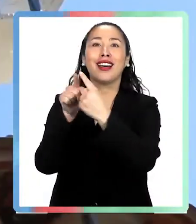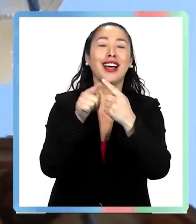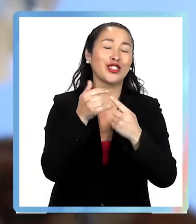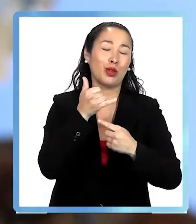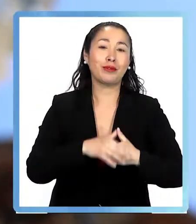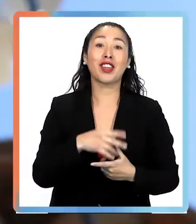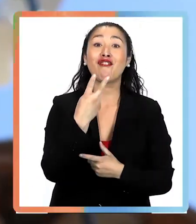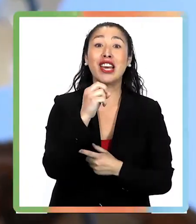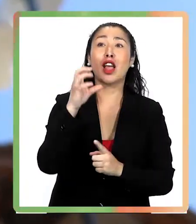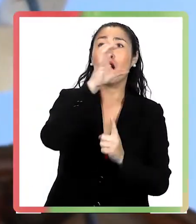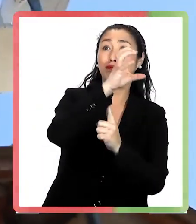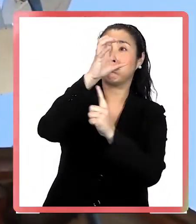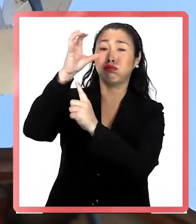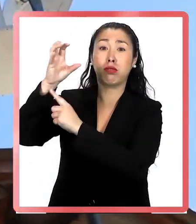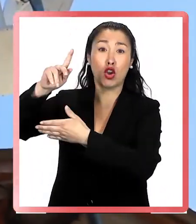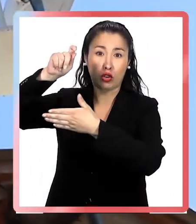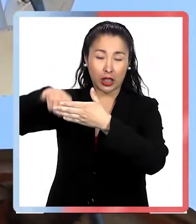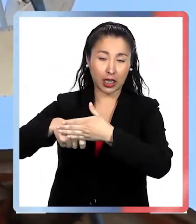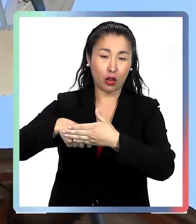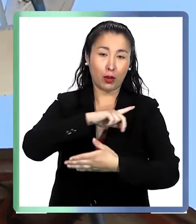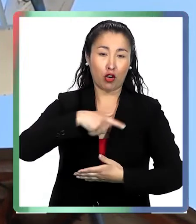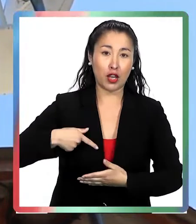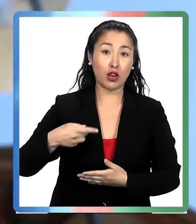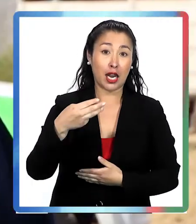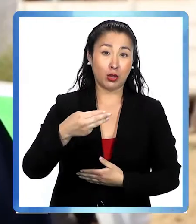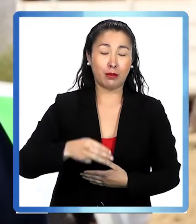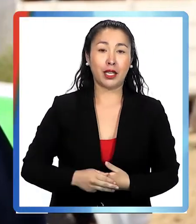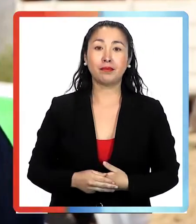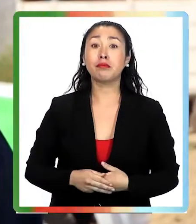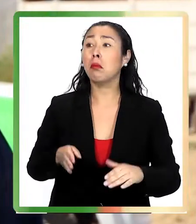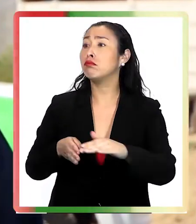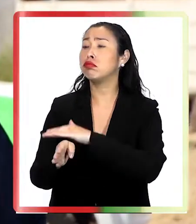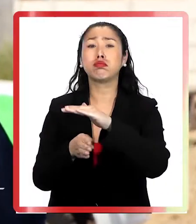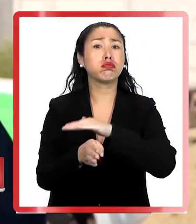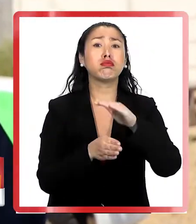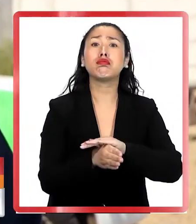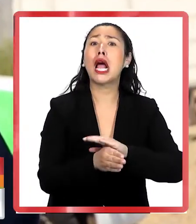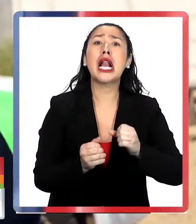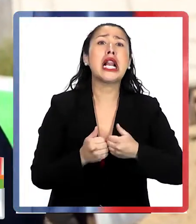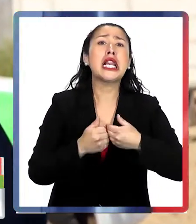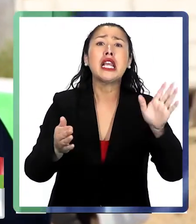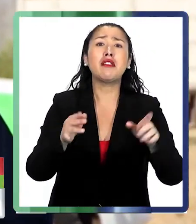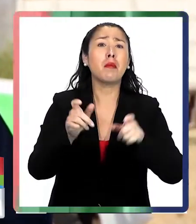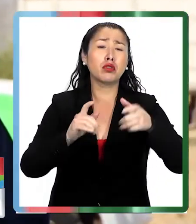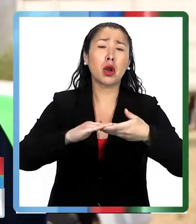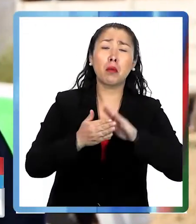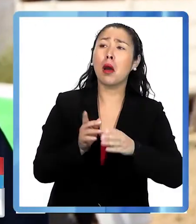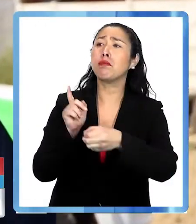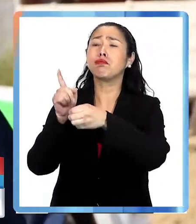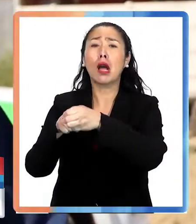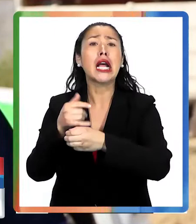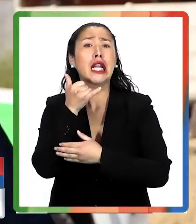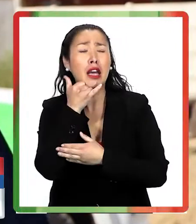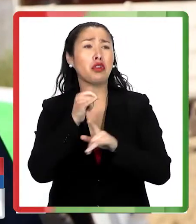disponible. Son 20 las antenas contratadas por el gobierno municipal. Servicios de libre acceso para que las comunidades se puedan conectar vía